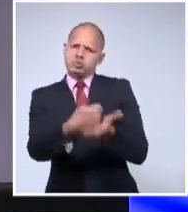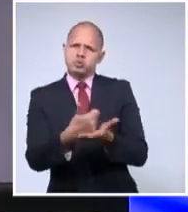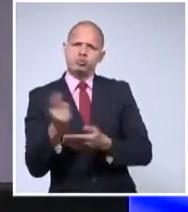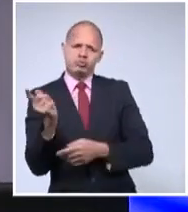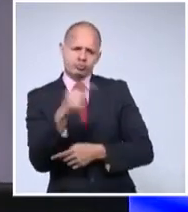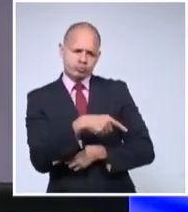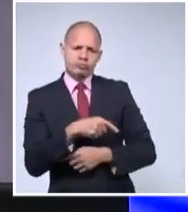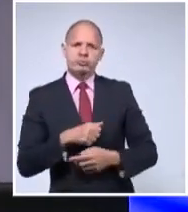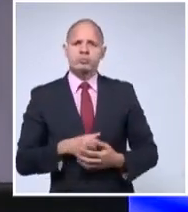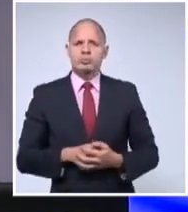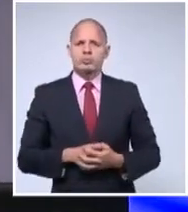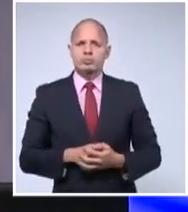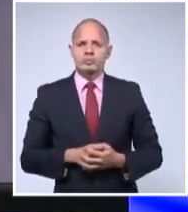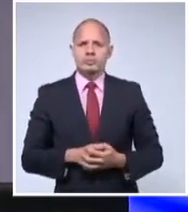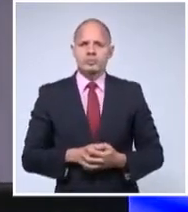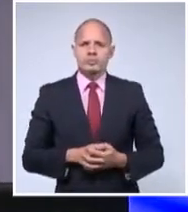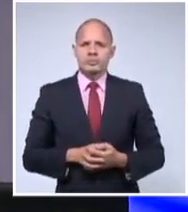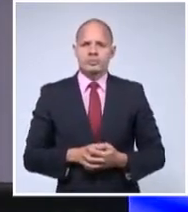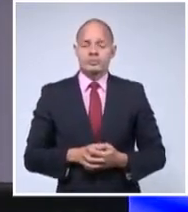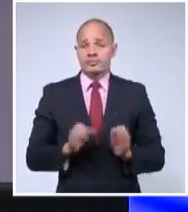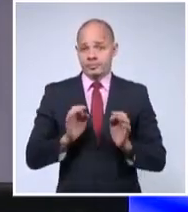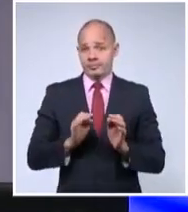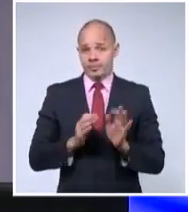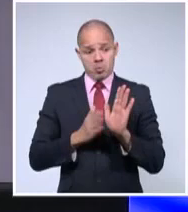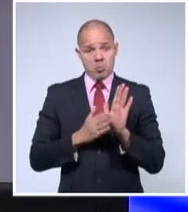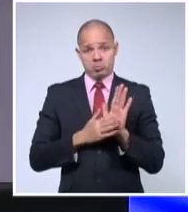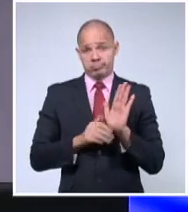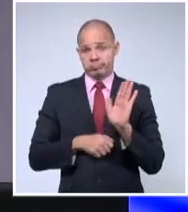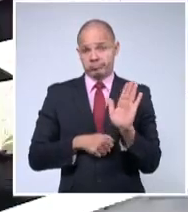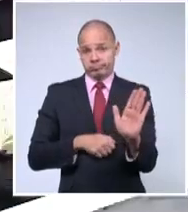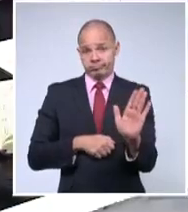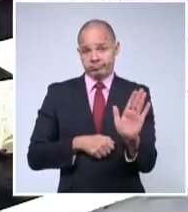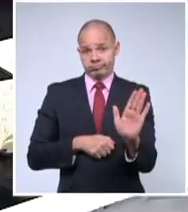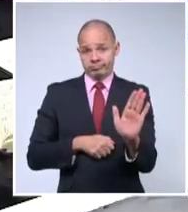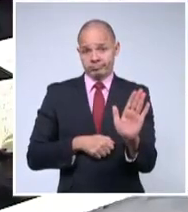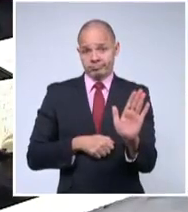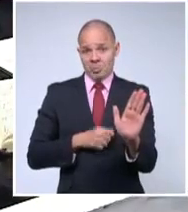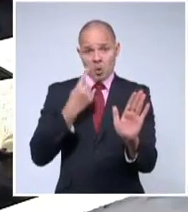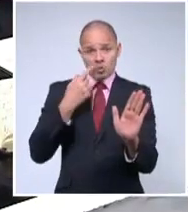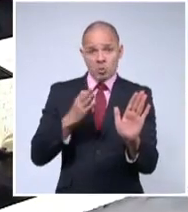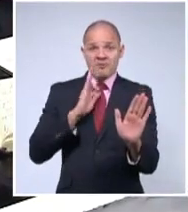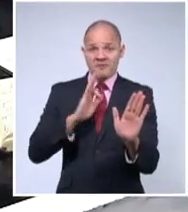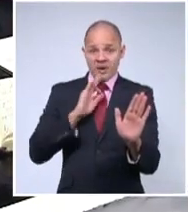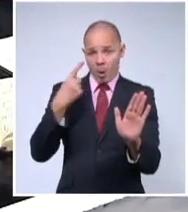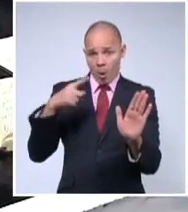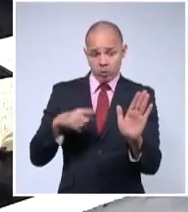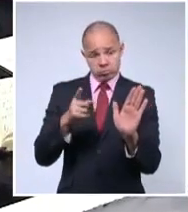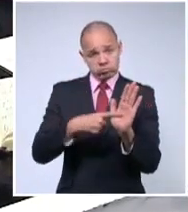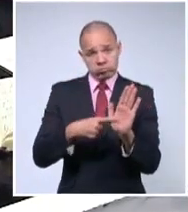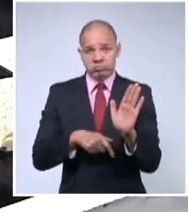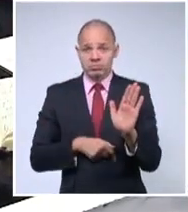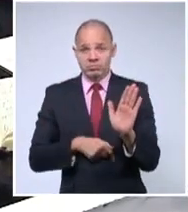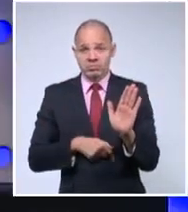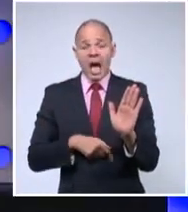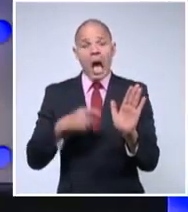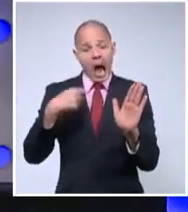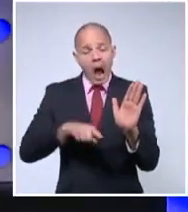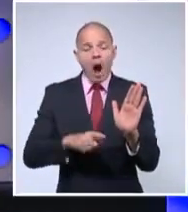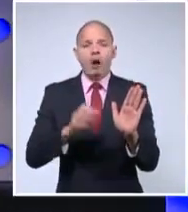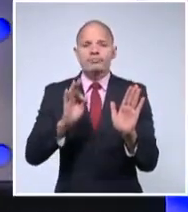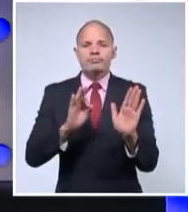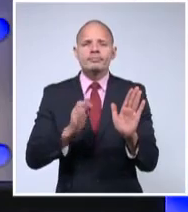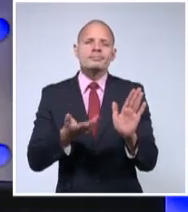Unidos contra Cuba. Eso es lo que muestran estas imágenes, es lo que está viviendo nuestro país y es a la